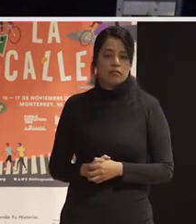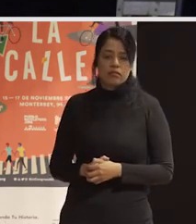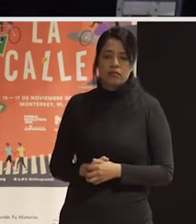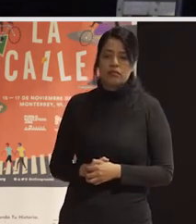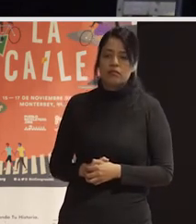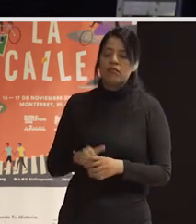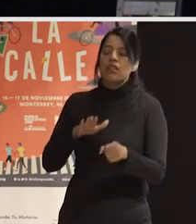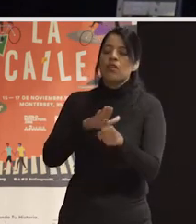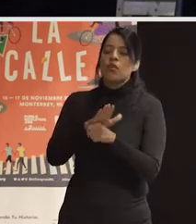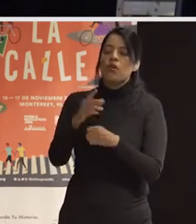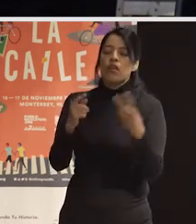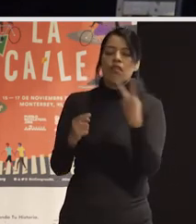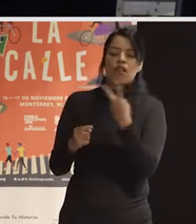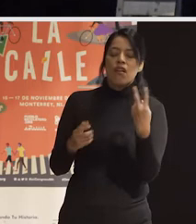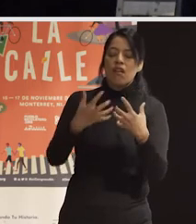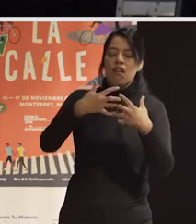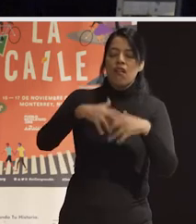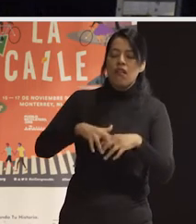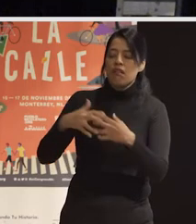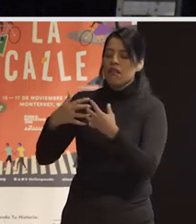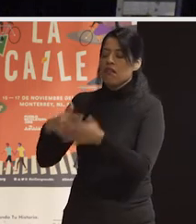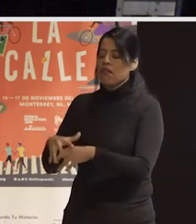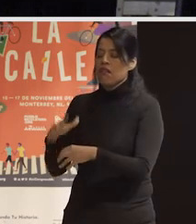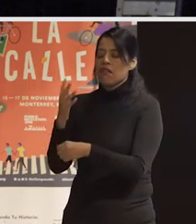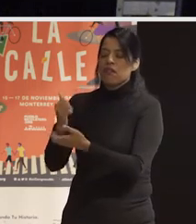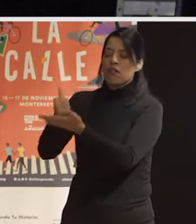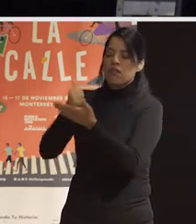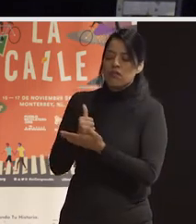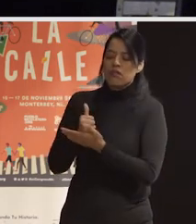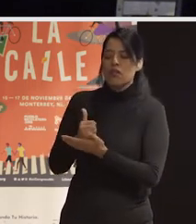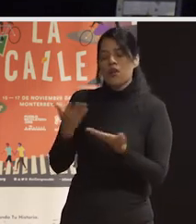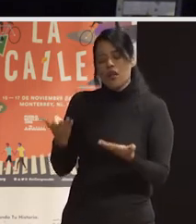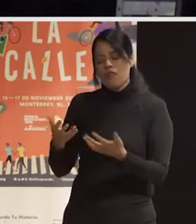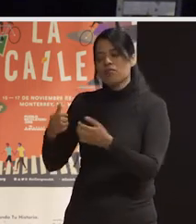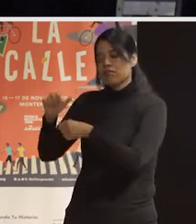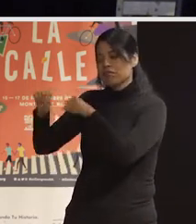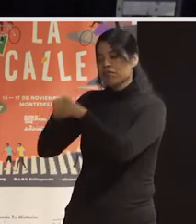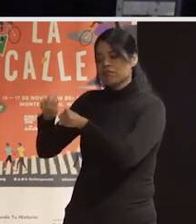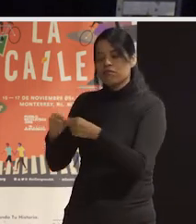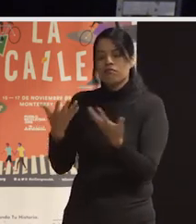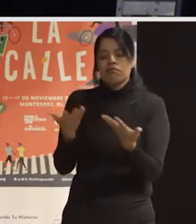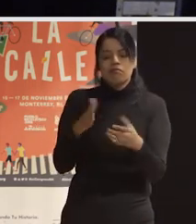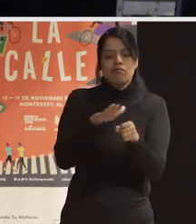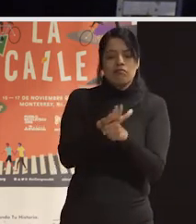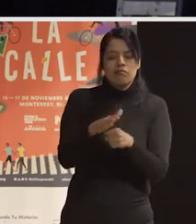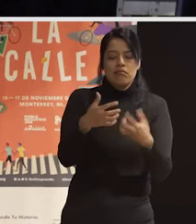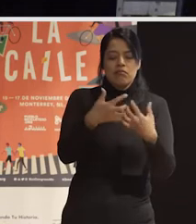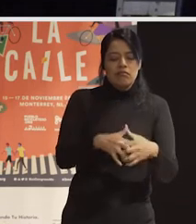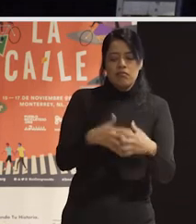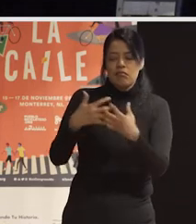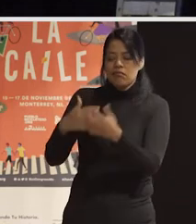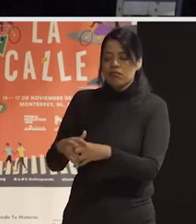cuál de las dos máquinas nos ofrece una salida la verdad cuál de las dos máquinas es el transporte